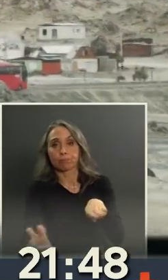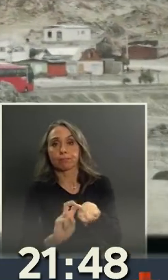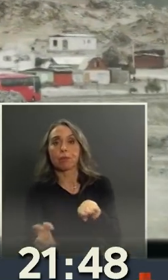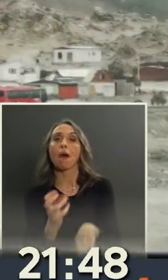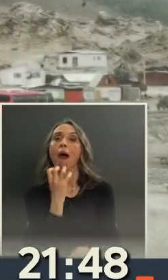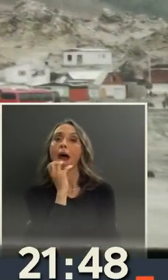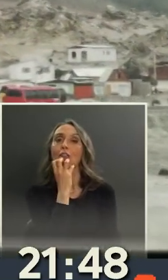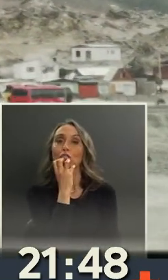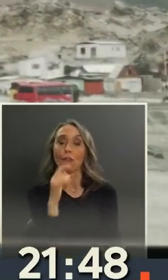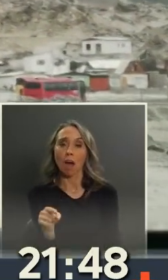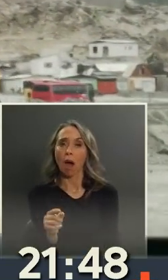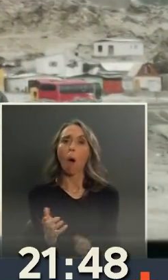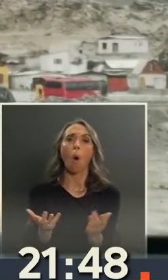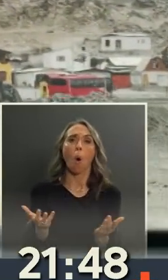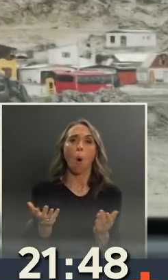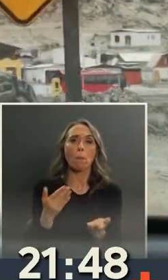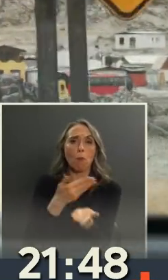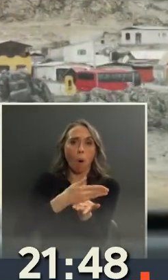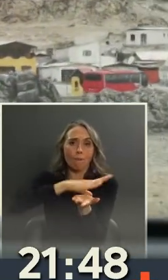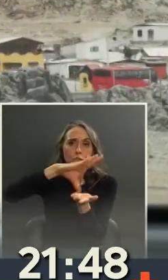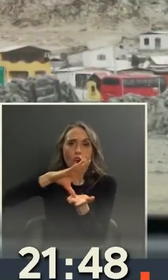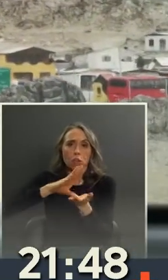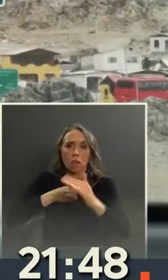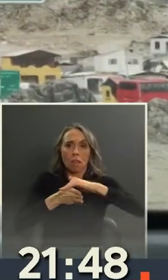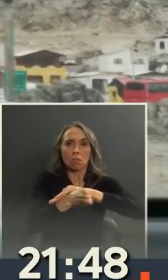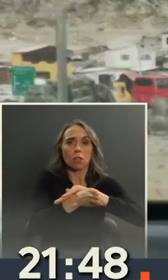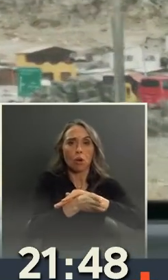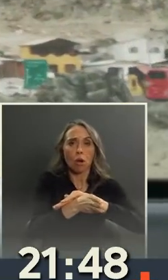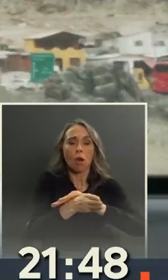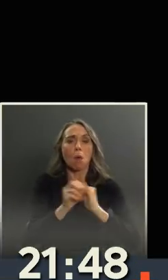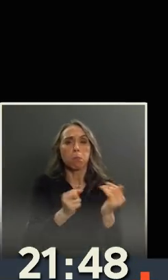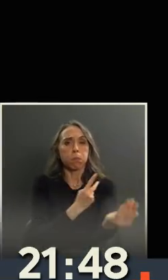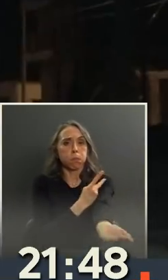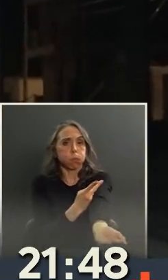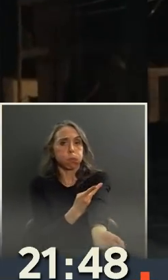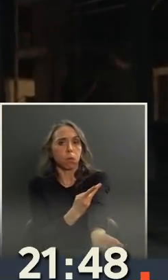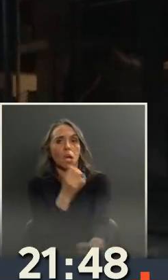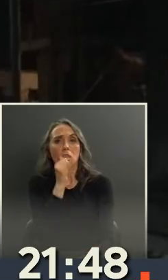Pero, ¿cómo cruzaron la frontera y llegaron hasta Iquique?